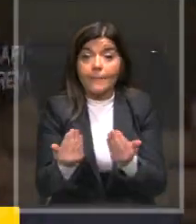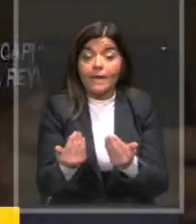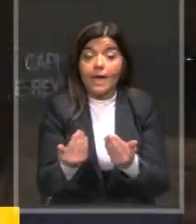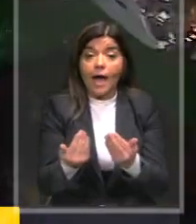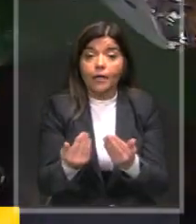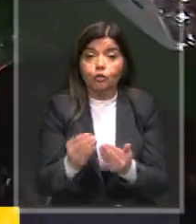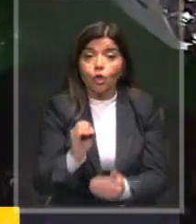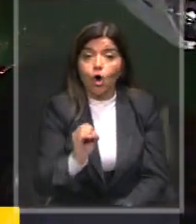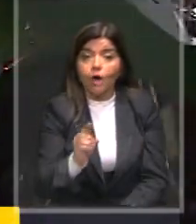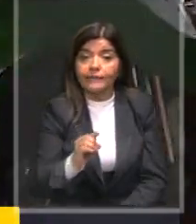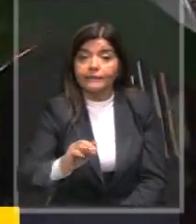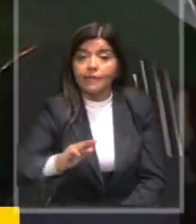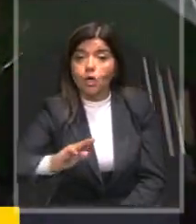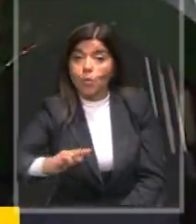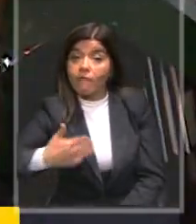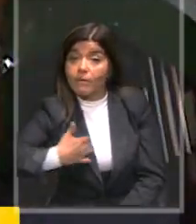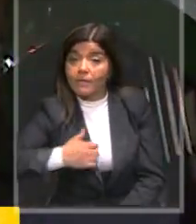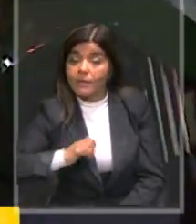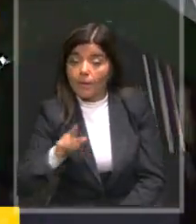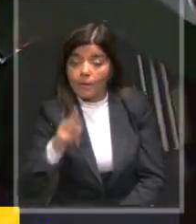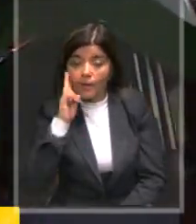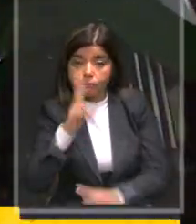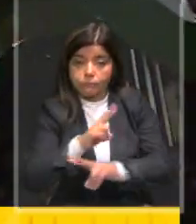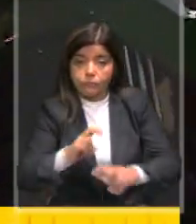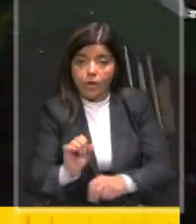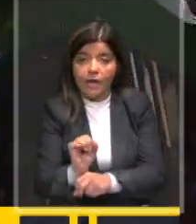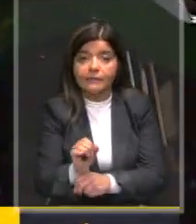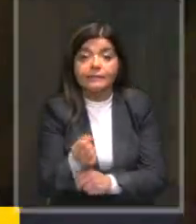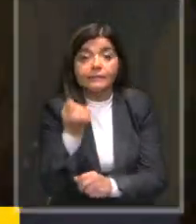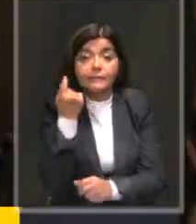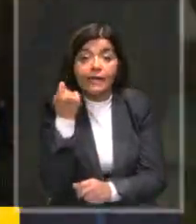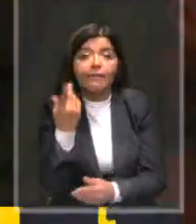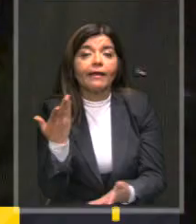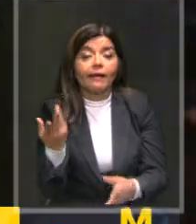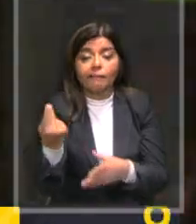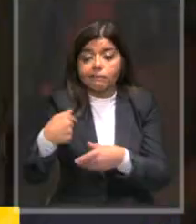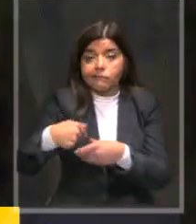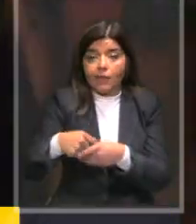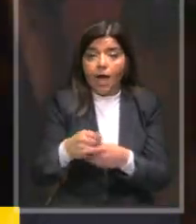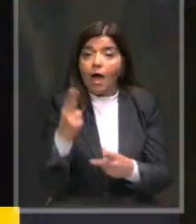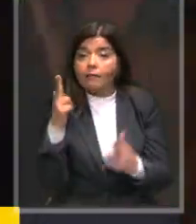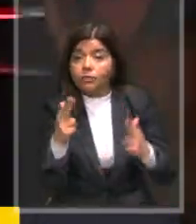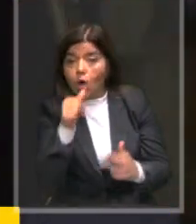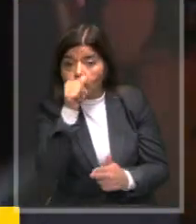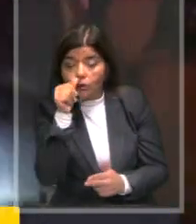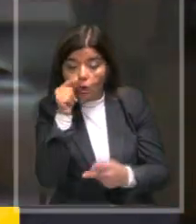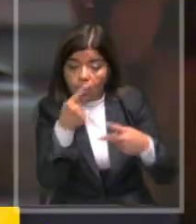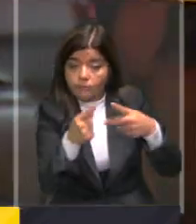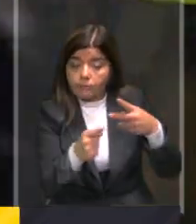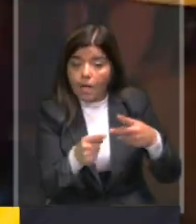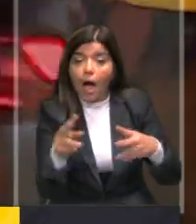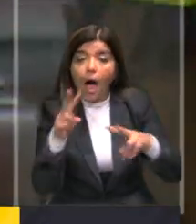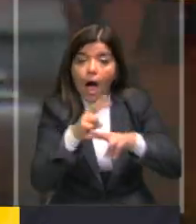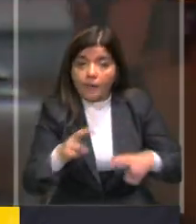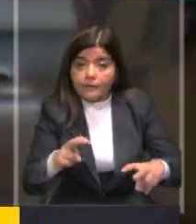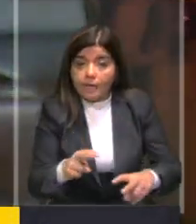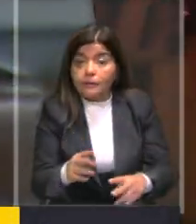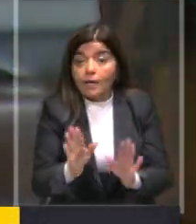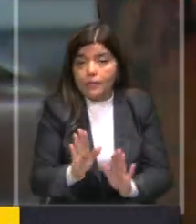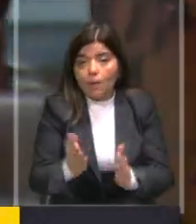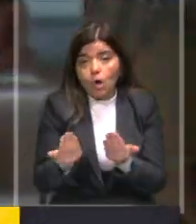del OC9 y la OCAR para poder periciar el vehículo, para saber qué es lo que hay en el interior, armamento, droga, todo eso es aún un misterio a la